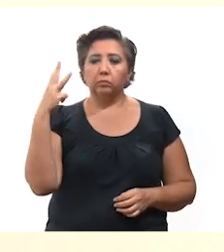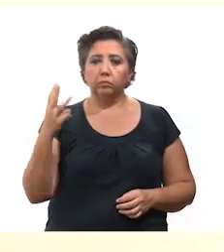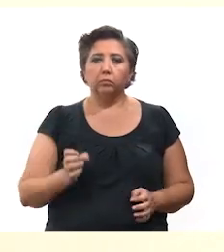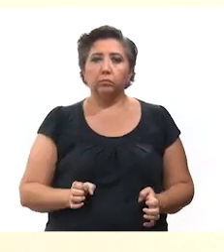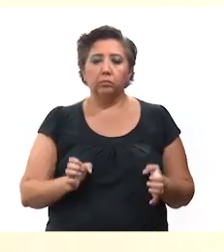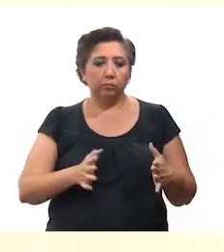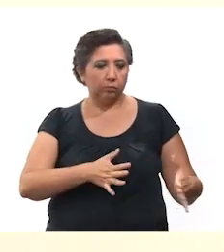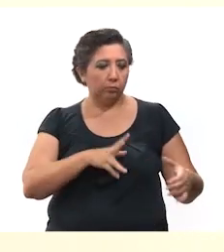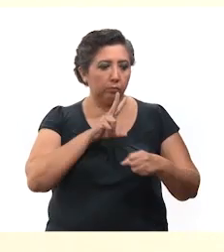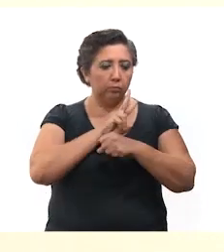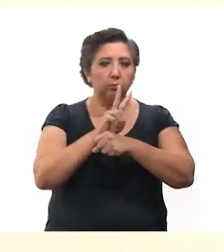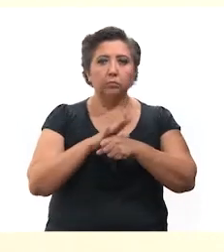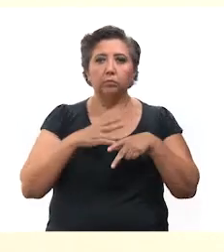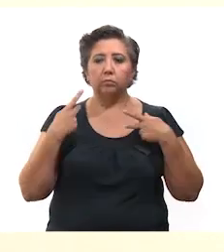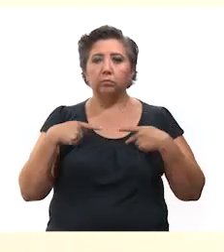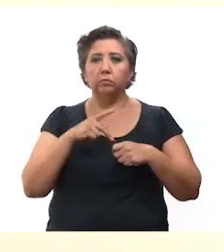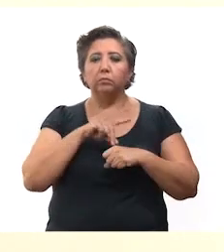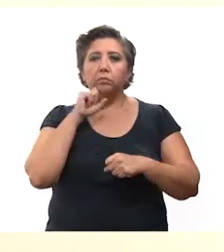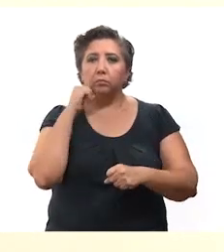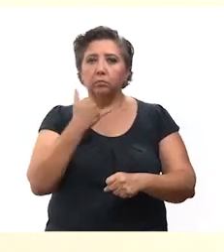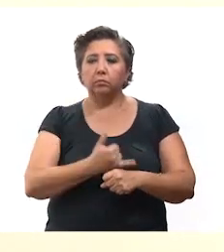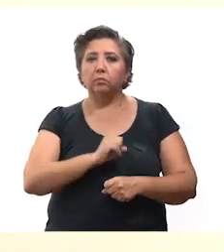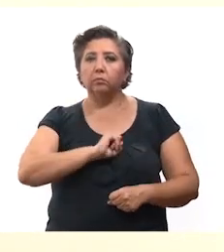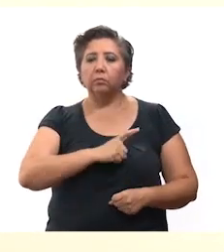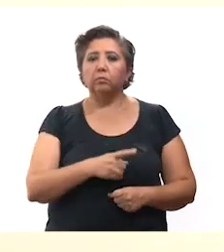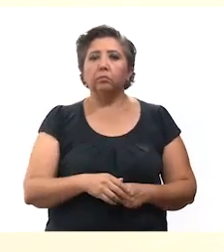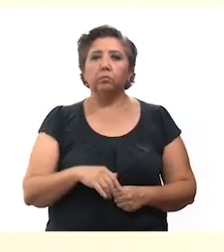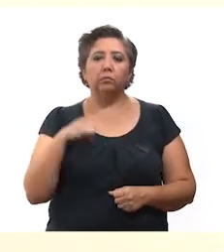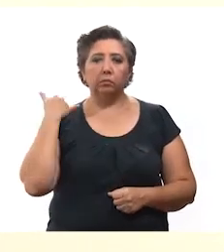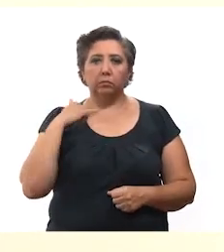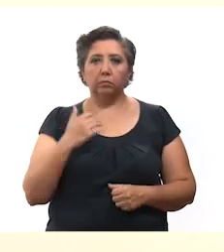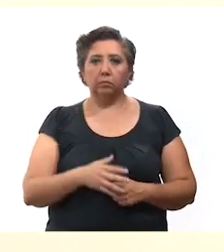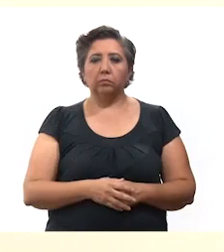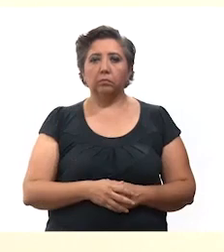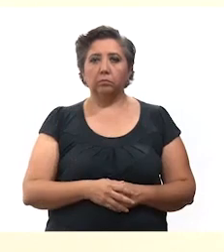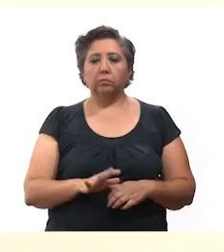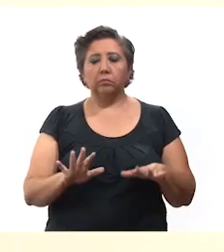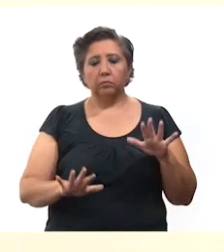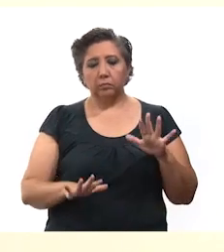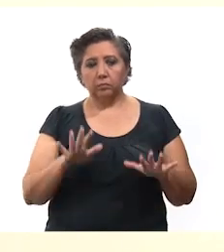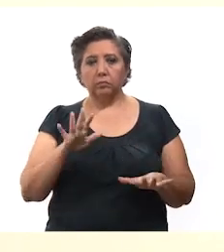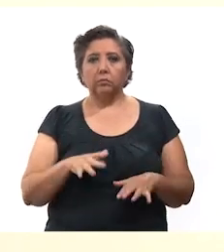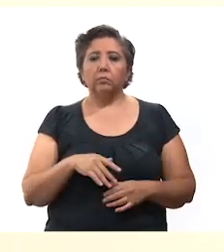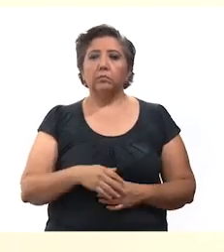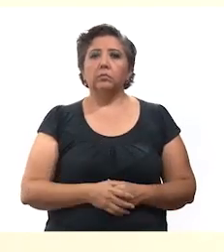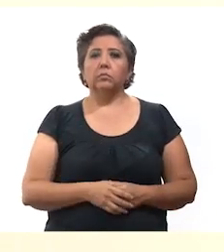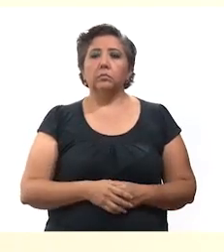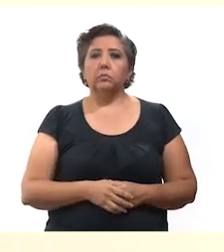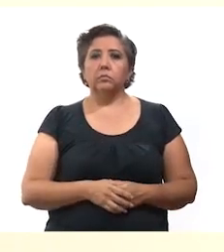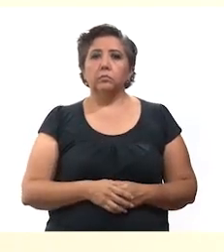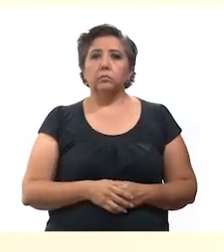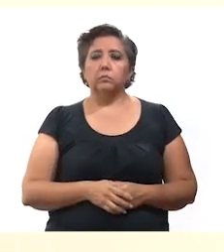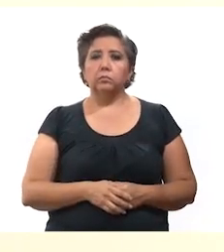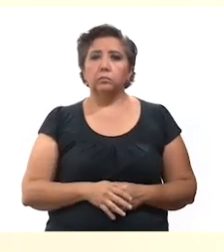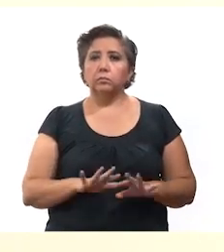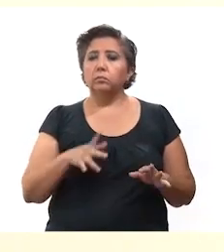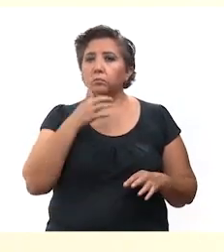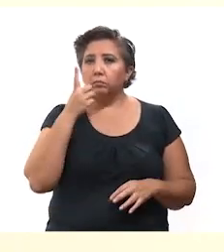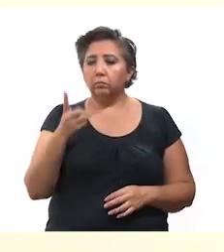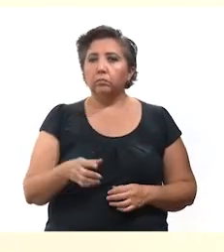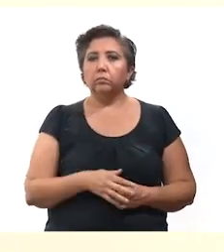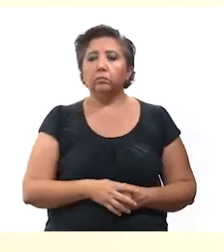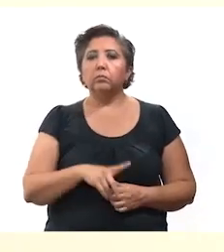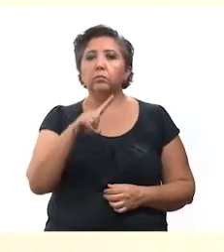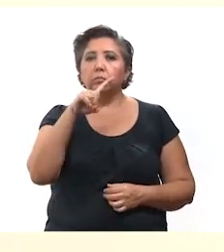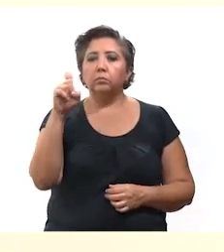están estables, aislados y monitoreados por personal médico de la Secretaría de Salud de Yucatán. Presentan síntomas leves. Como